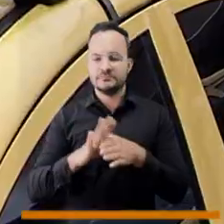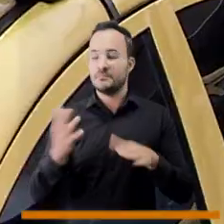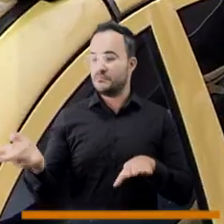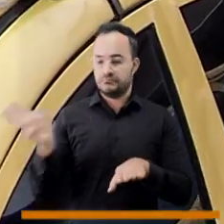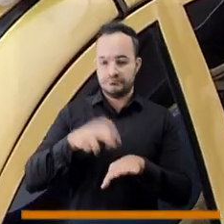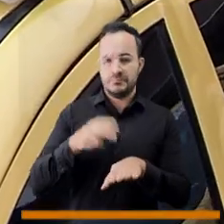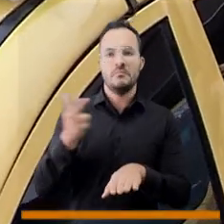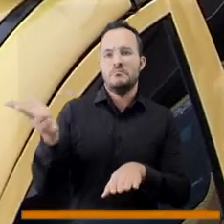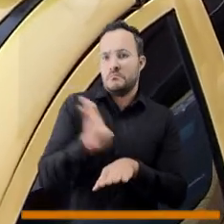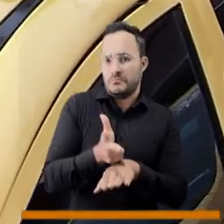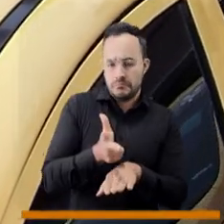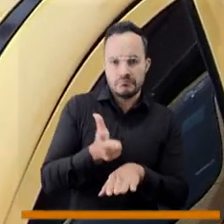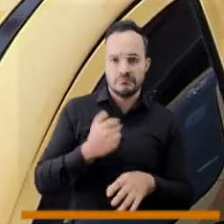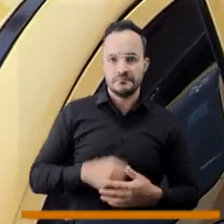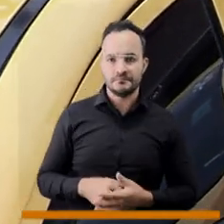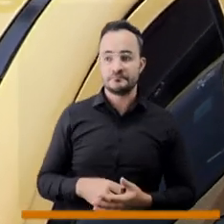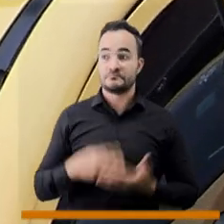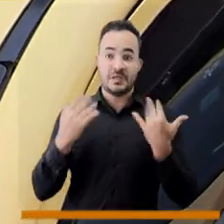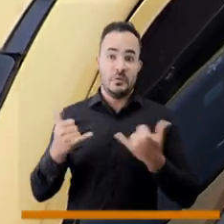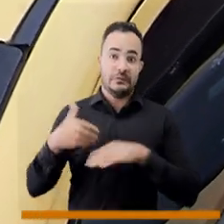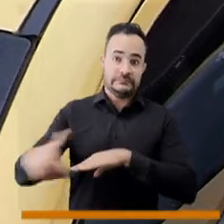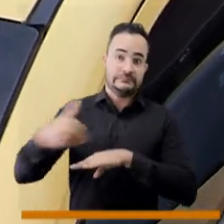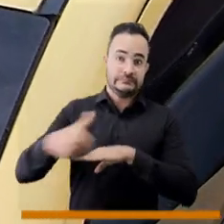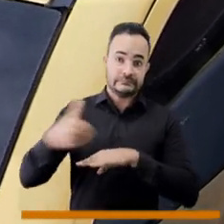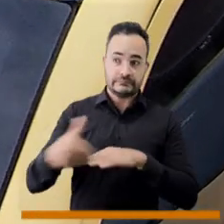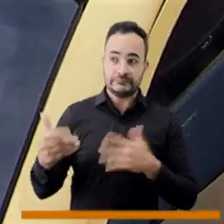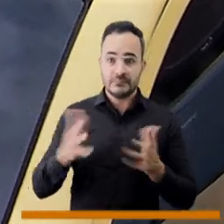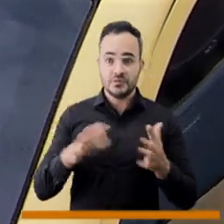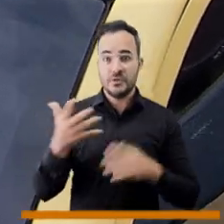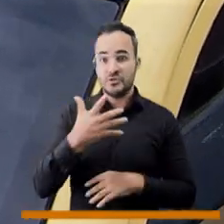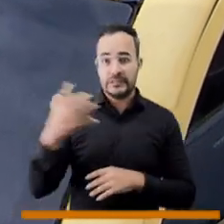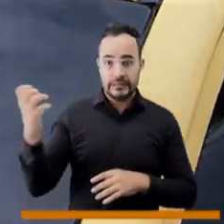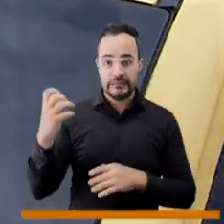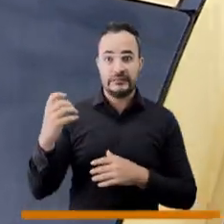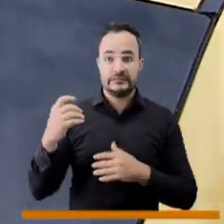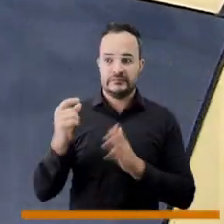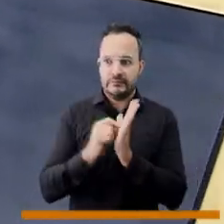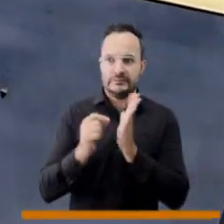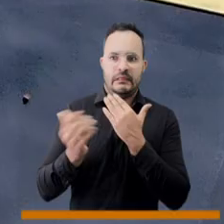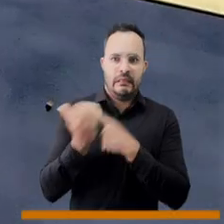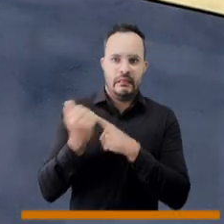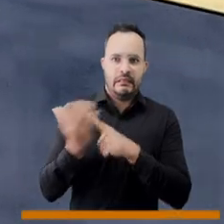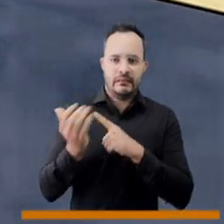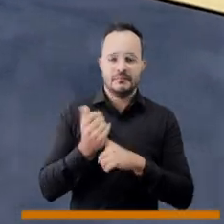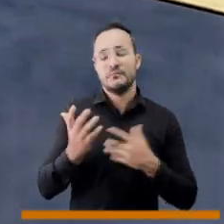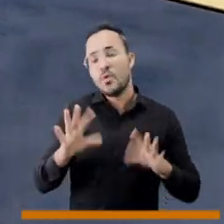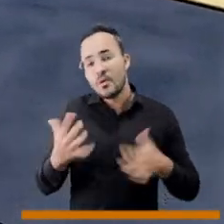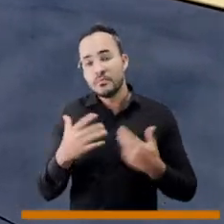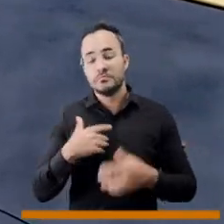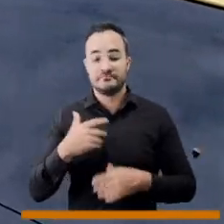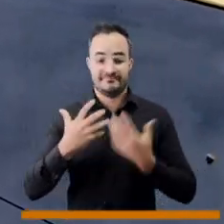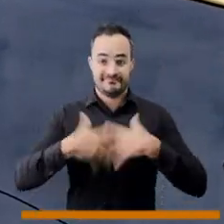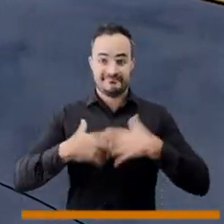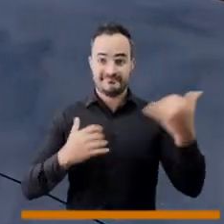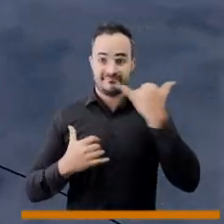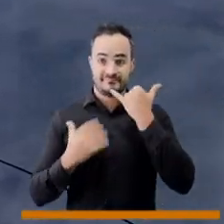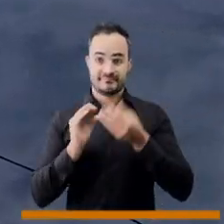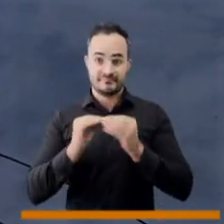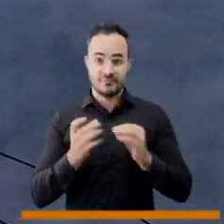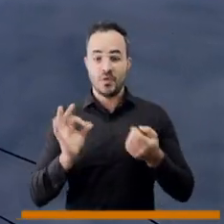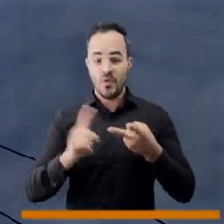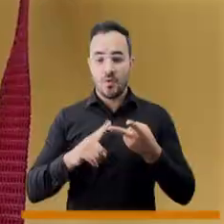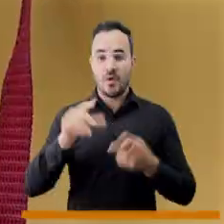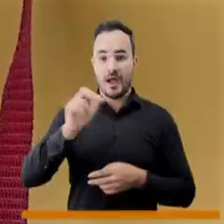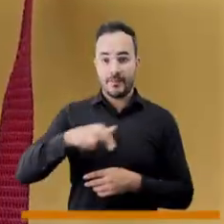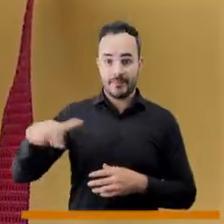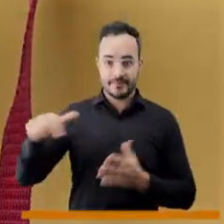portabicicleta. Actualmente estamos recibiendo más de 500 solicitudes con este servicio a través de nuestras líneas corporativas y